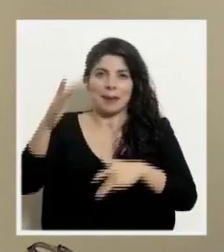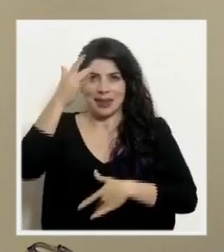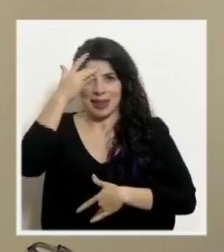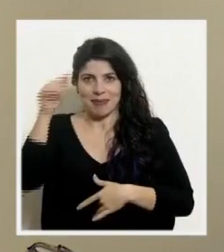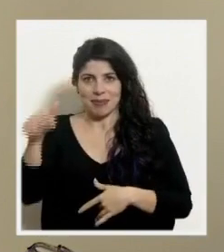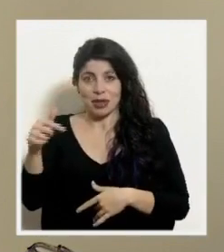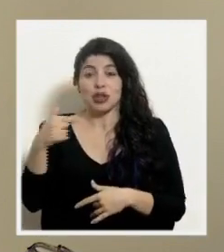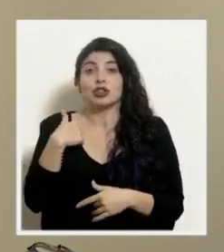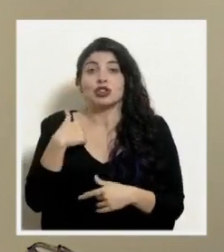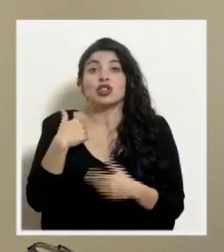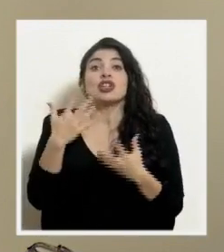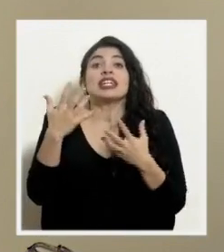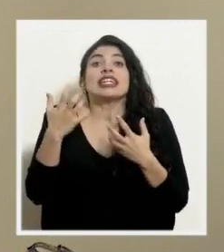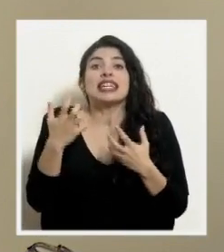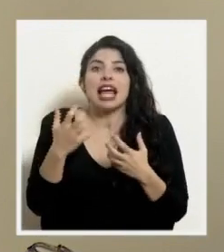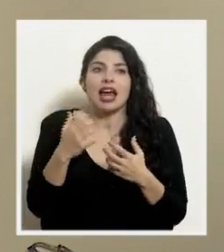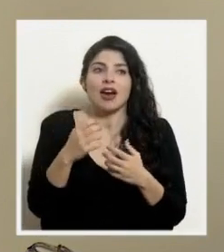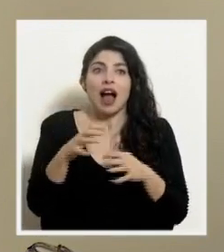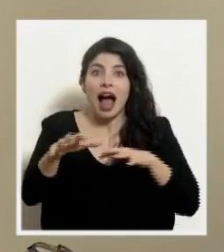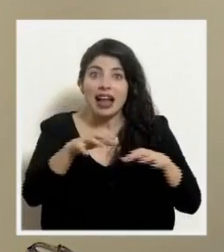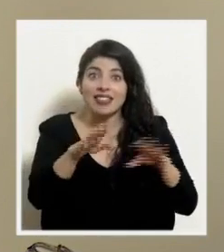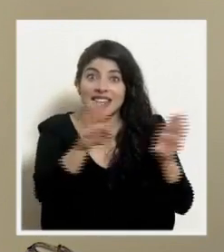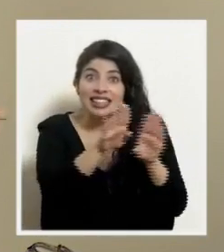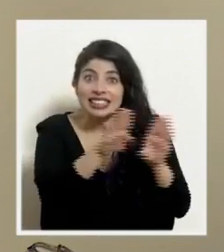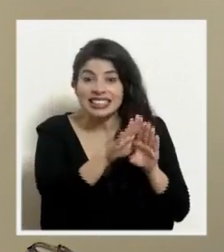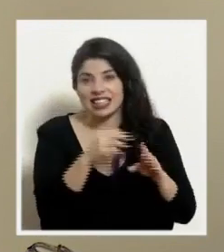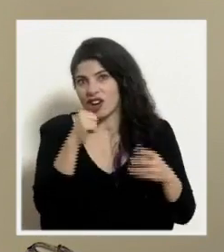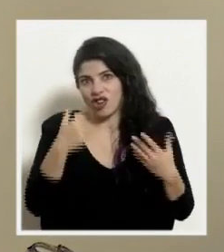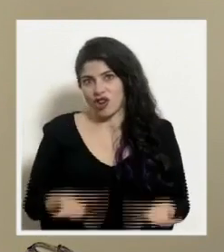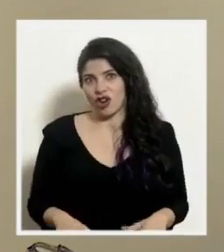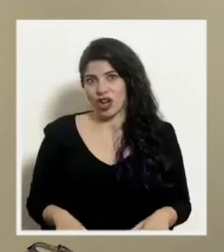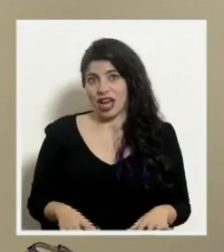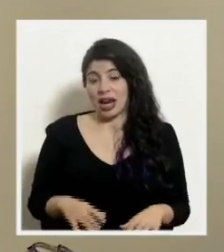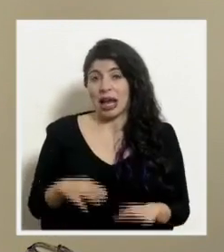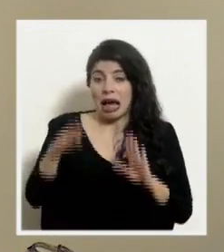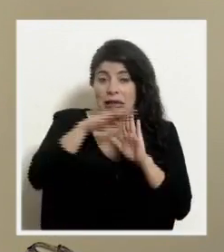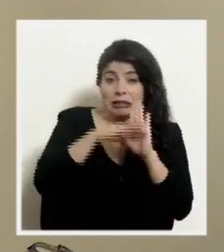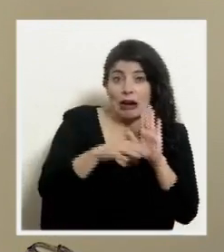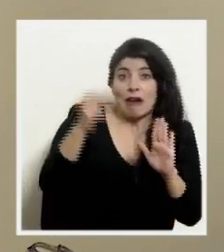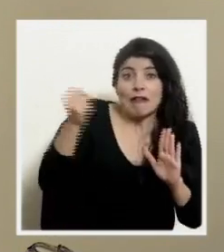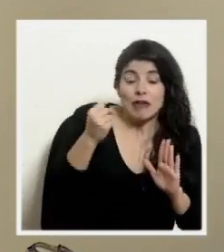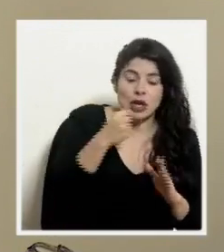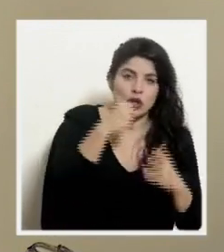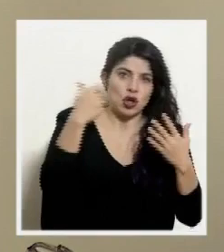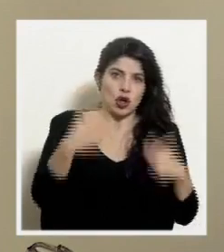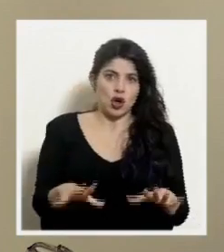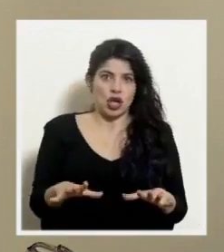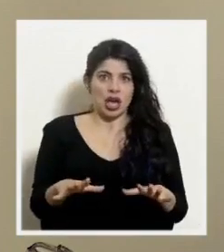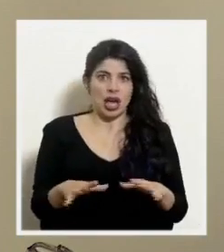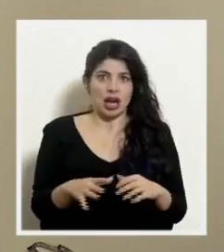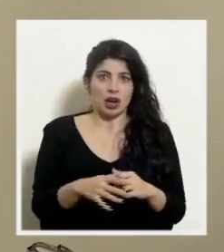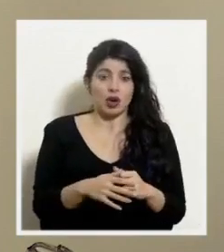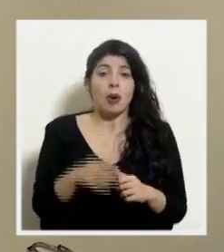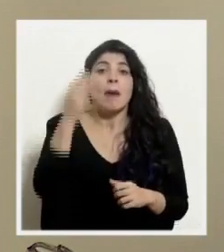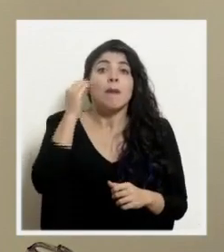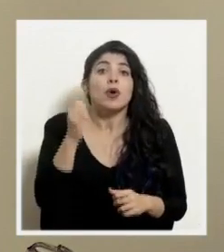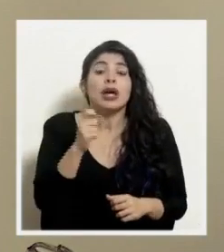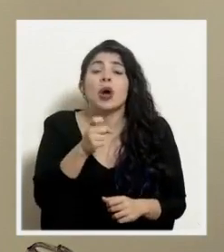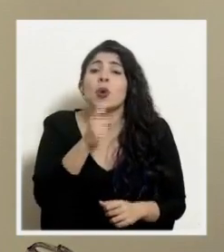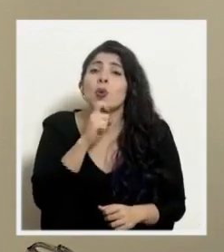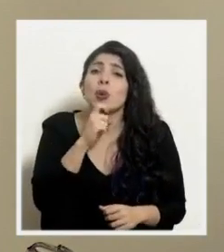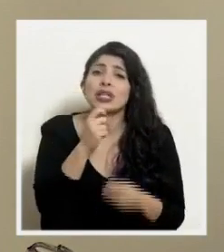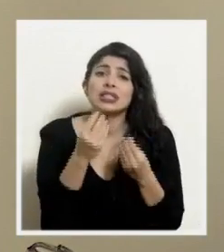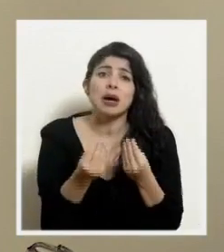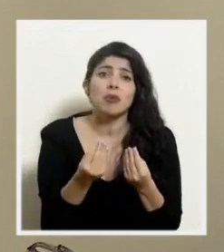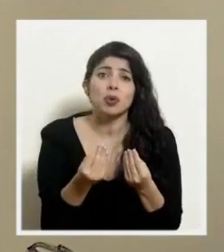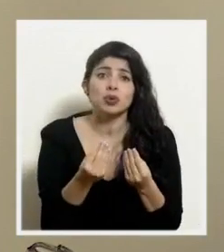tener que cerrar más actividades que nos lleven a tomar medidas más drásticas, donde realmente cuesta mucho que